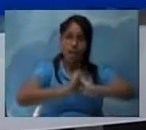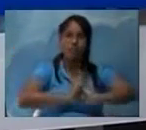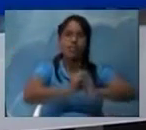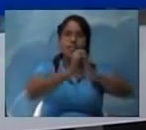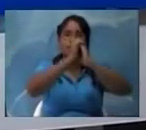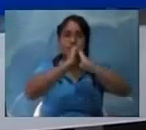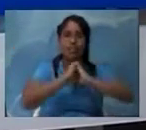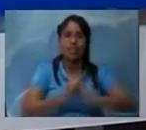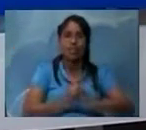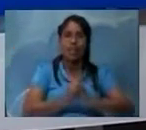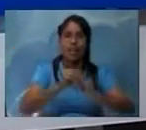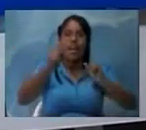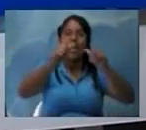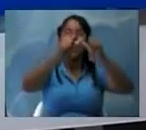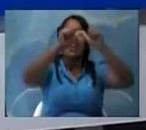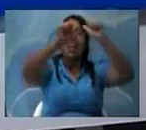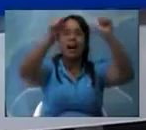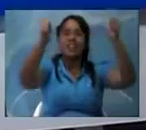Y adoréis.